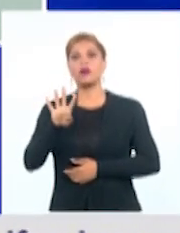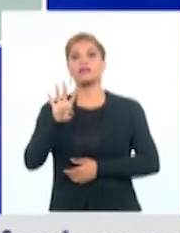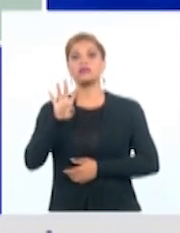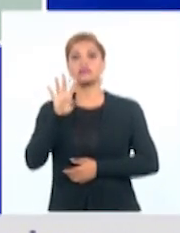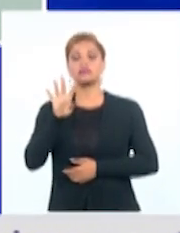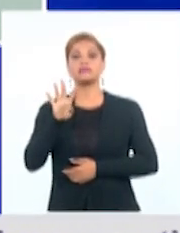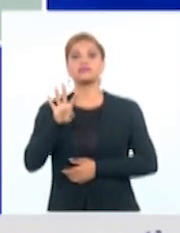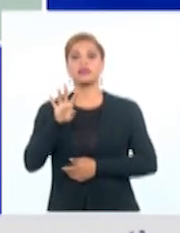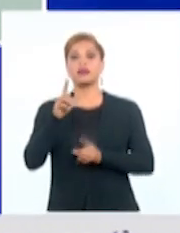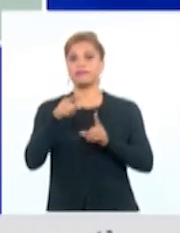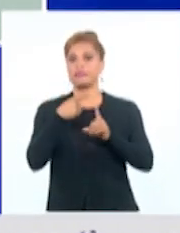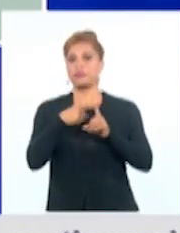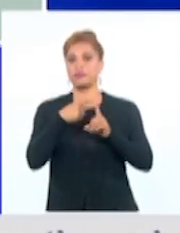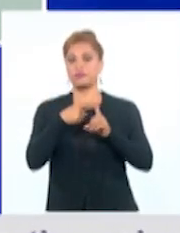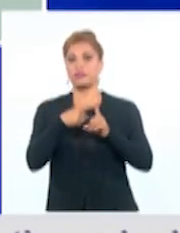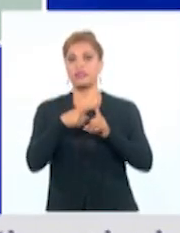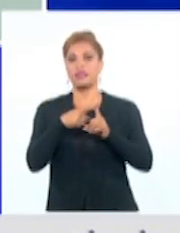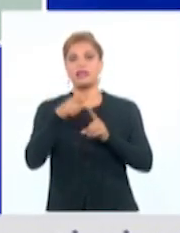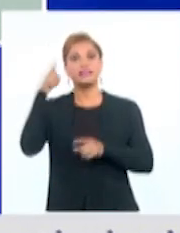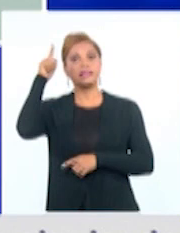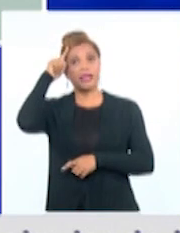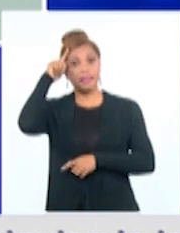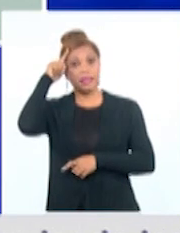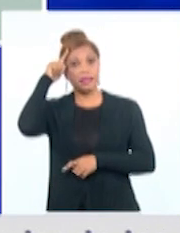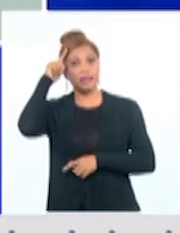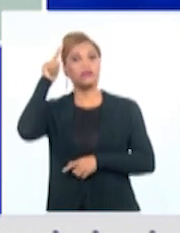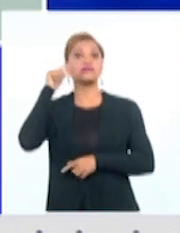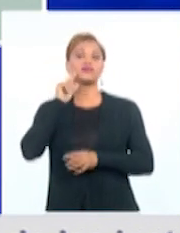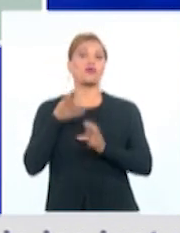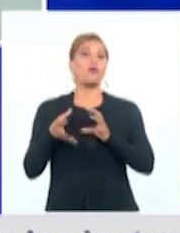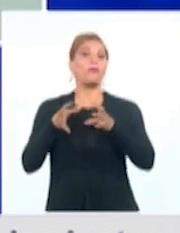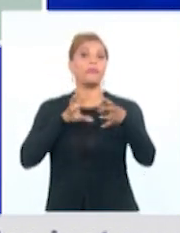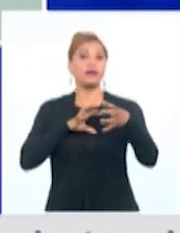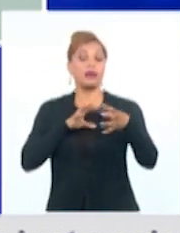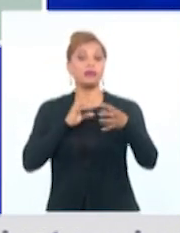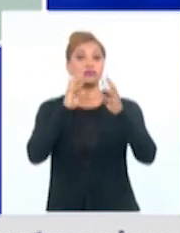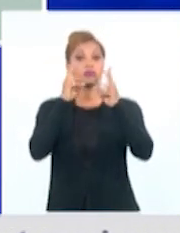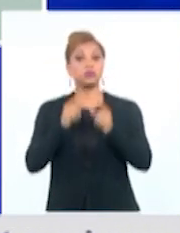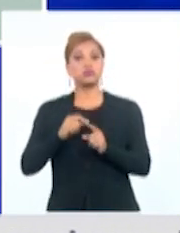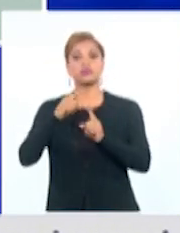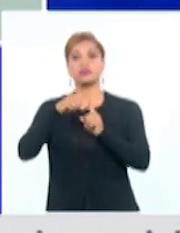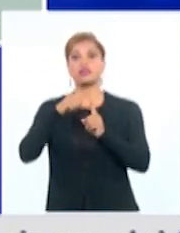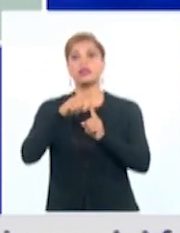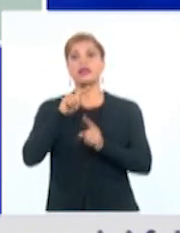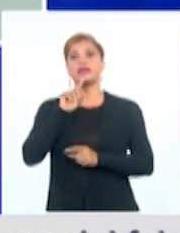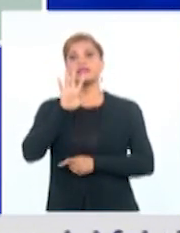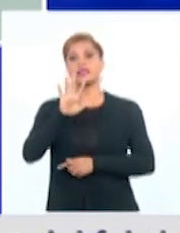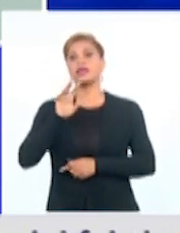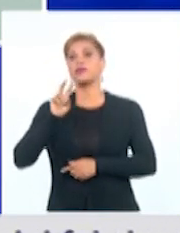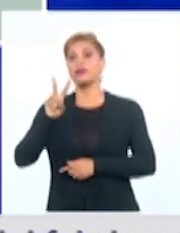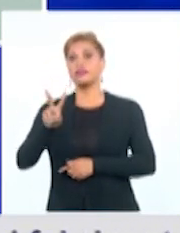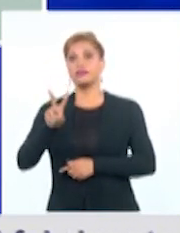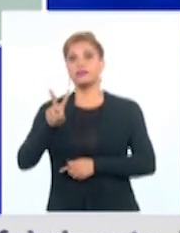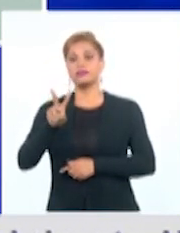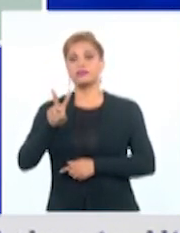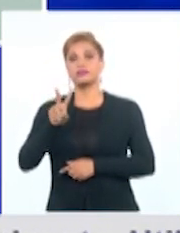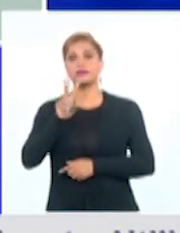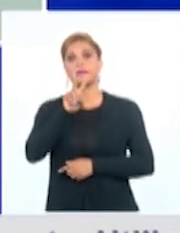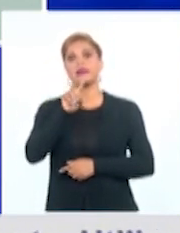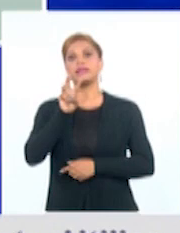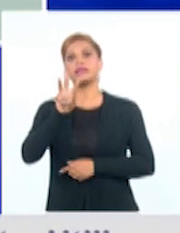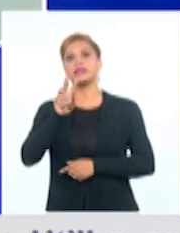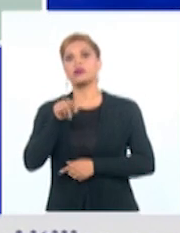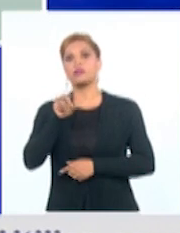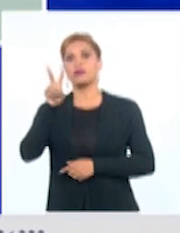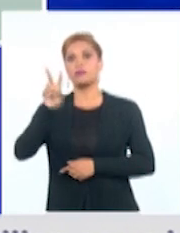autóctonos. El municipio Sandino, con la situación más compleja, la mayor cantidad de casos, con 52, el 23,2% del